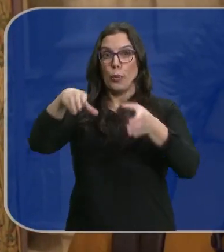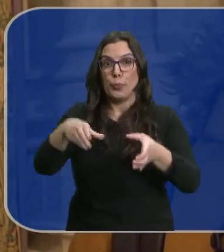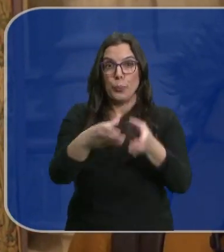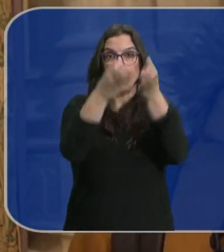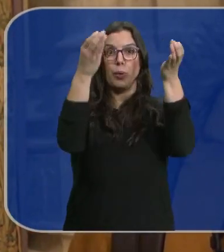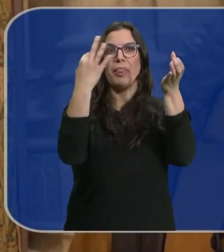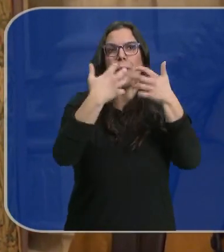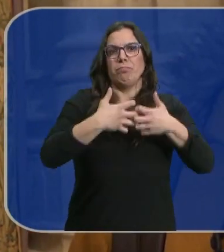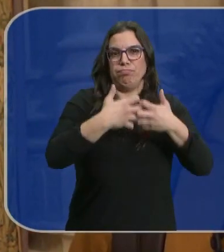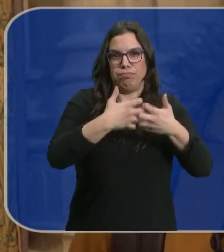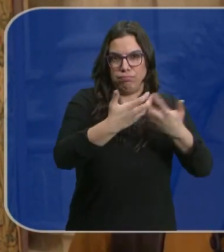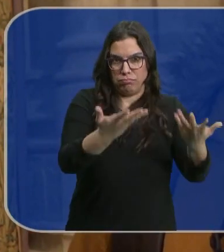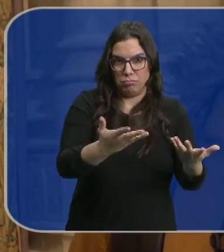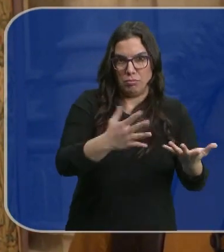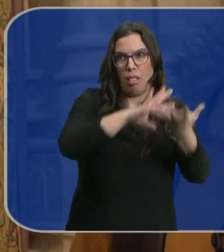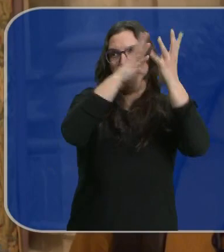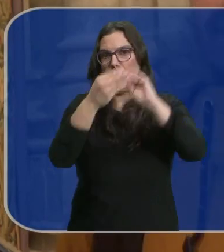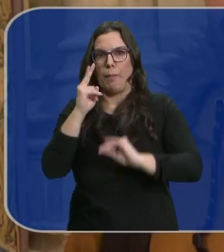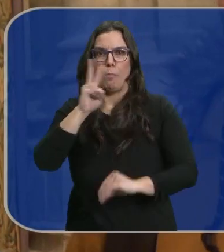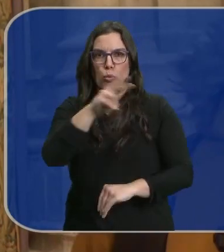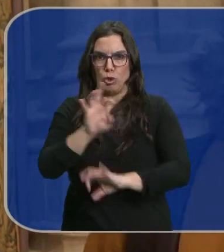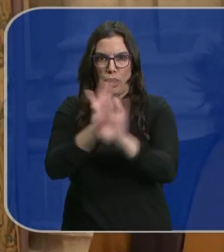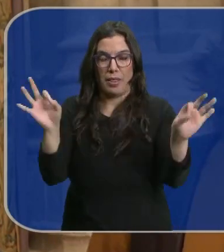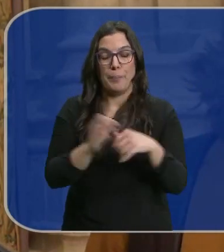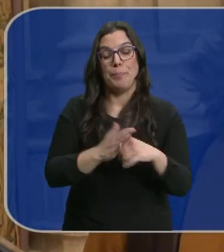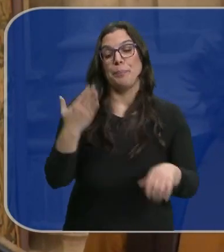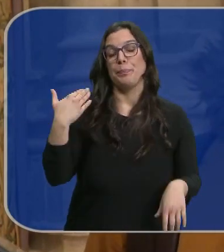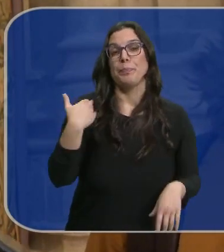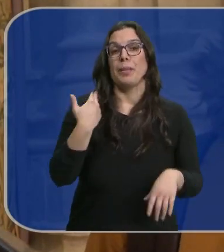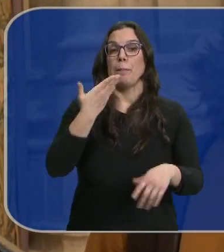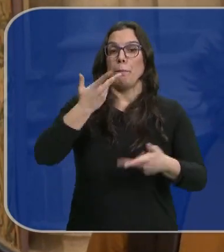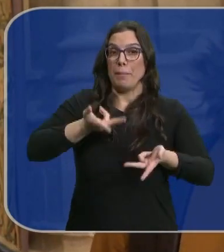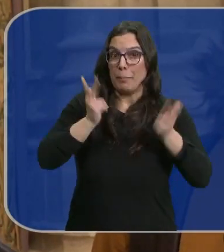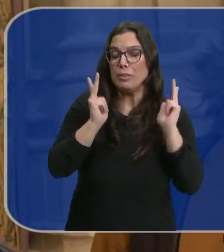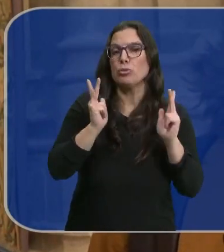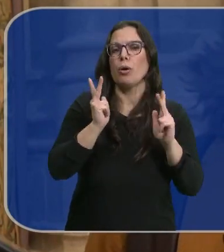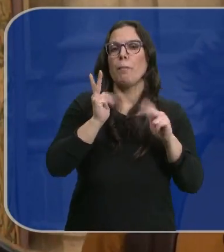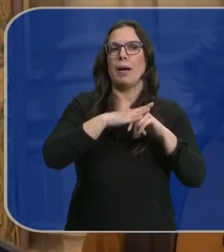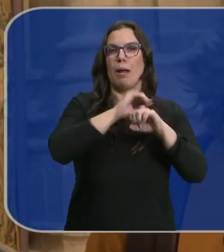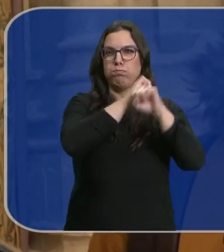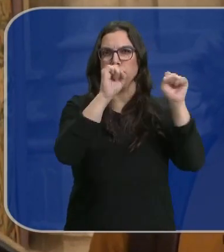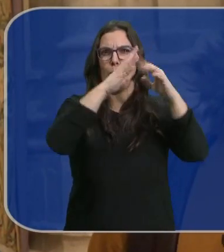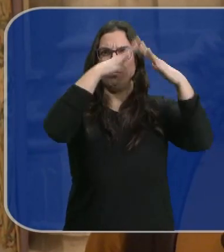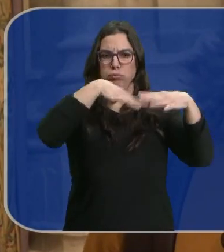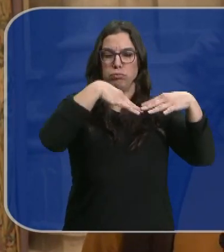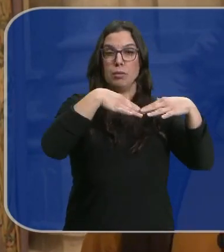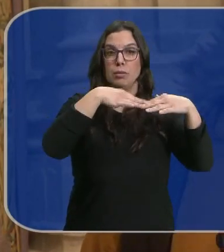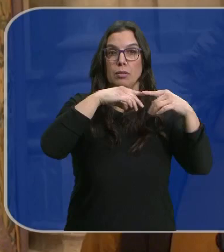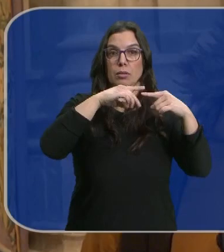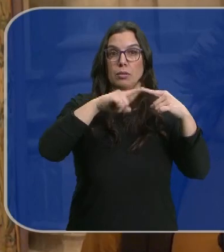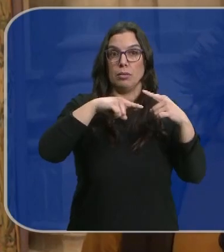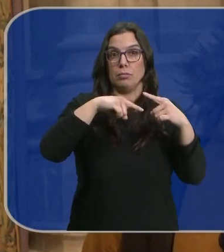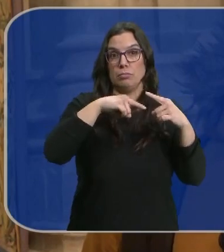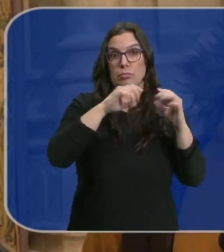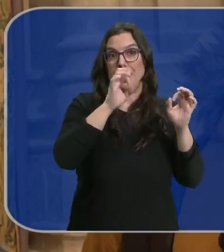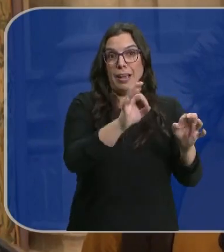era en producción, no ser convertidas en museo. Cuando se dio el permiso de demolición y el permiso de voladura, se creó una realidad que ya